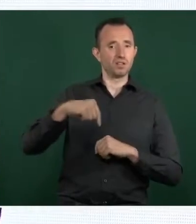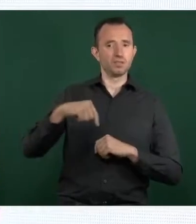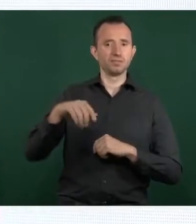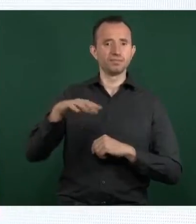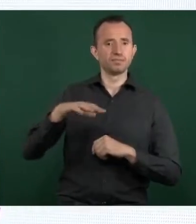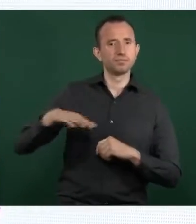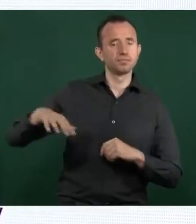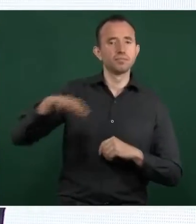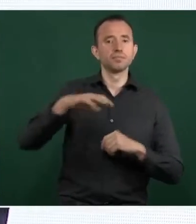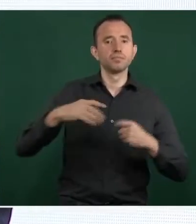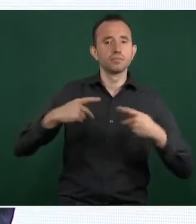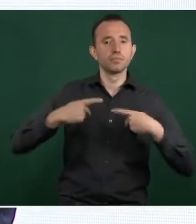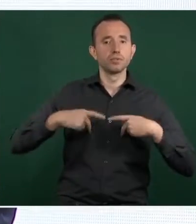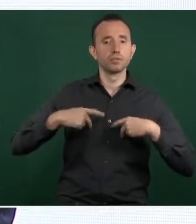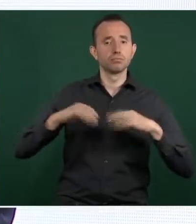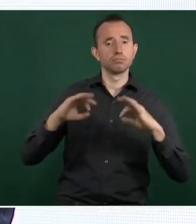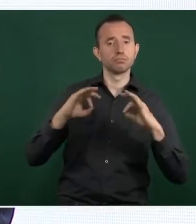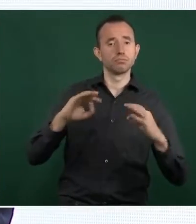perfecta.